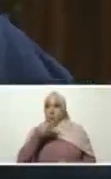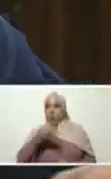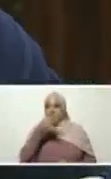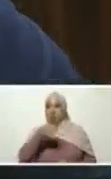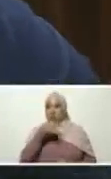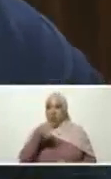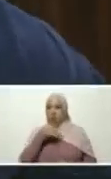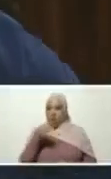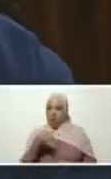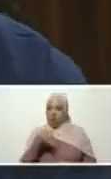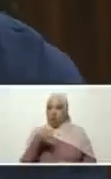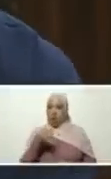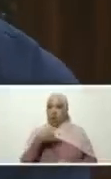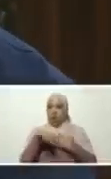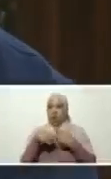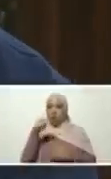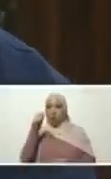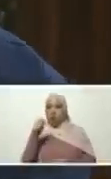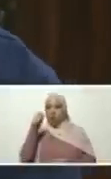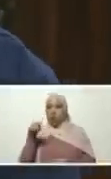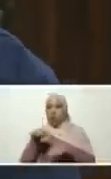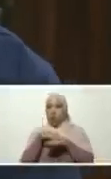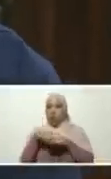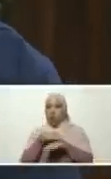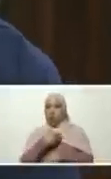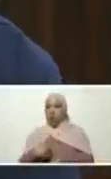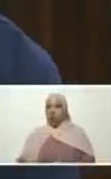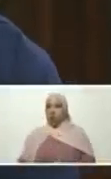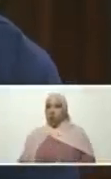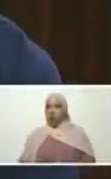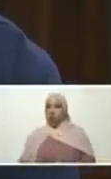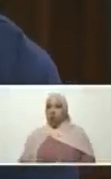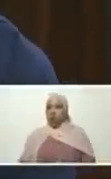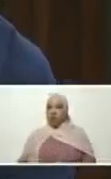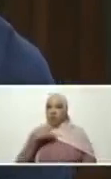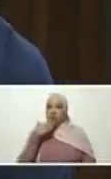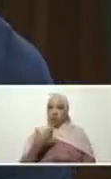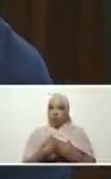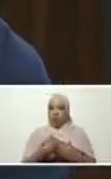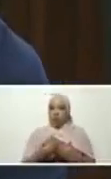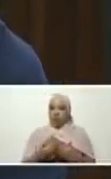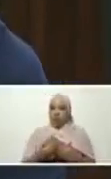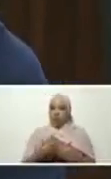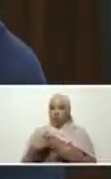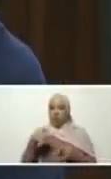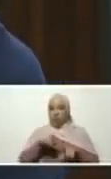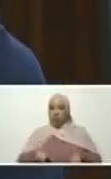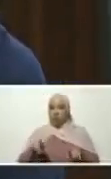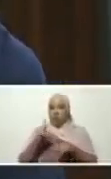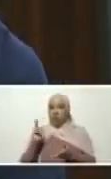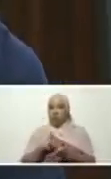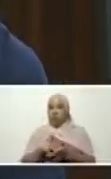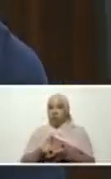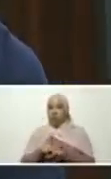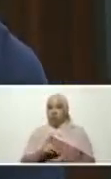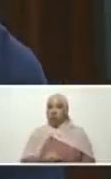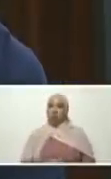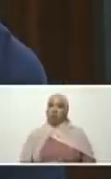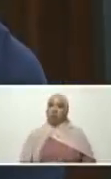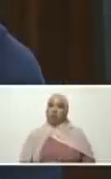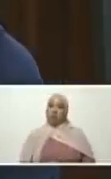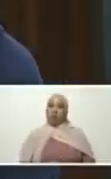diputadas, ministro, presidente. Agradecerle como siempre el espacio que nos da y sobre todo en